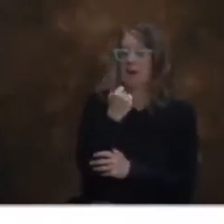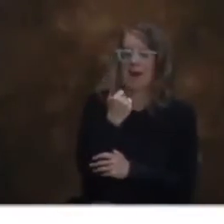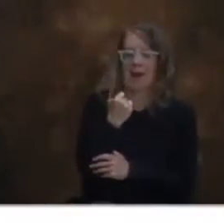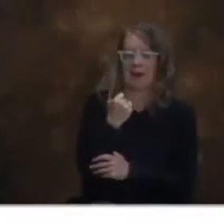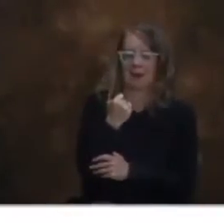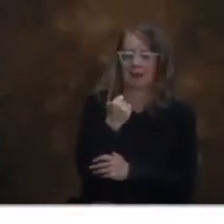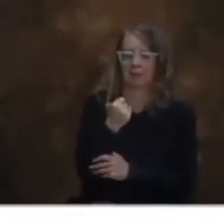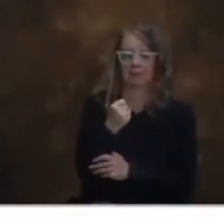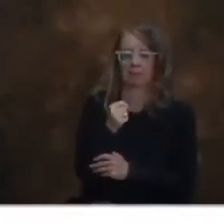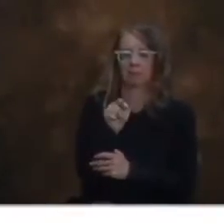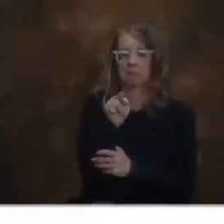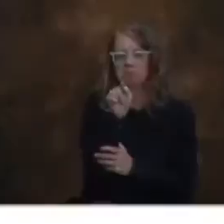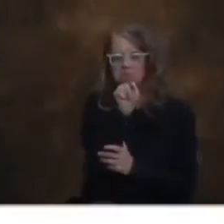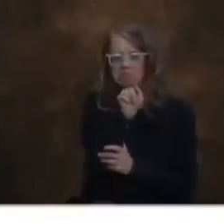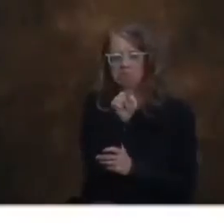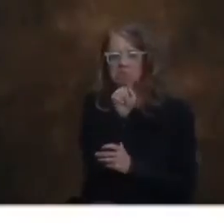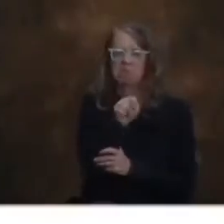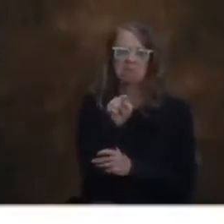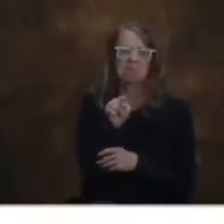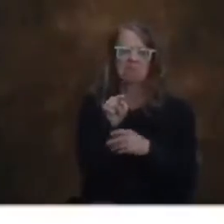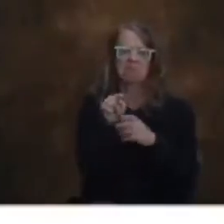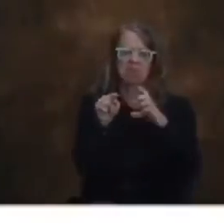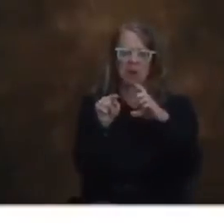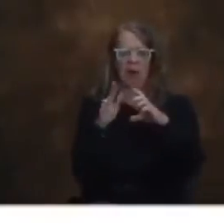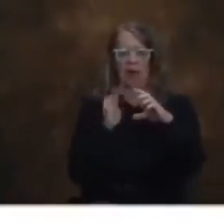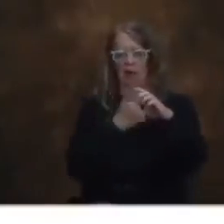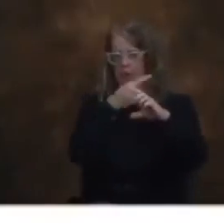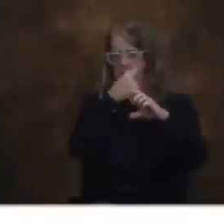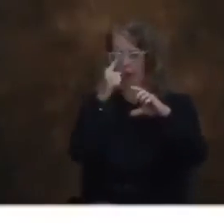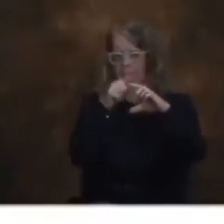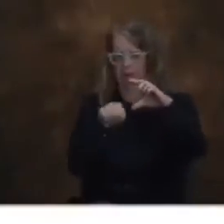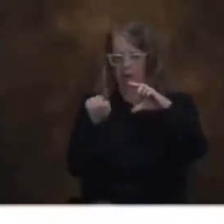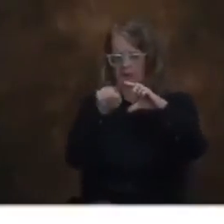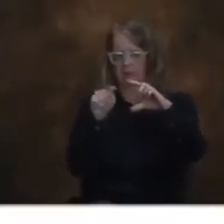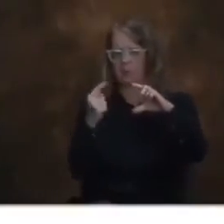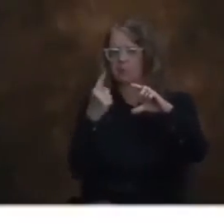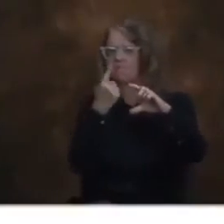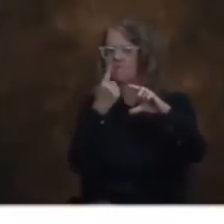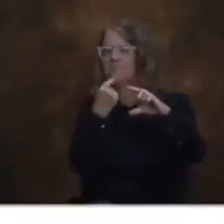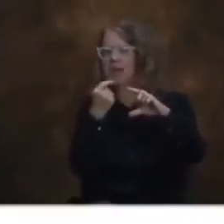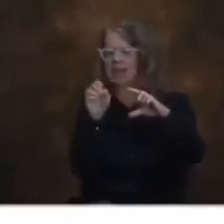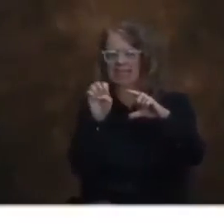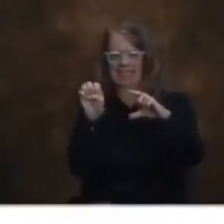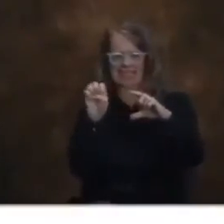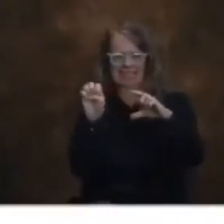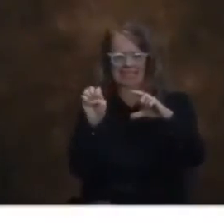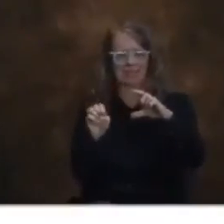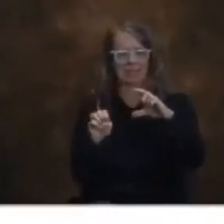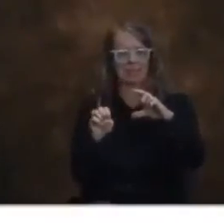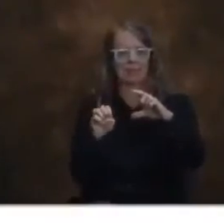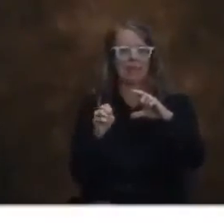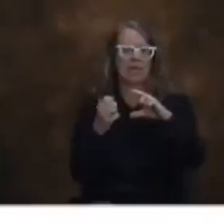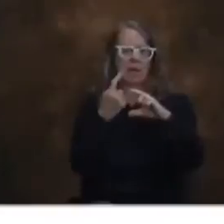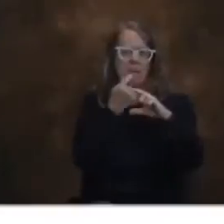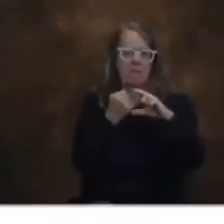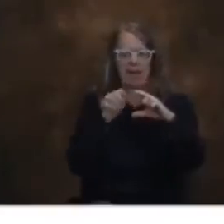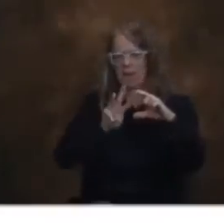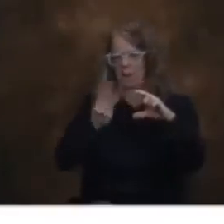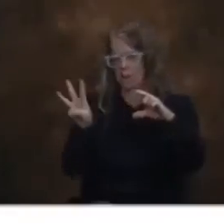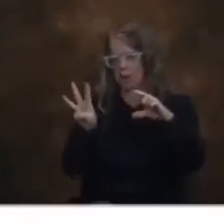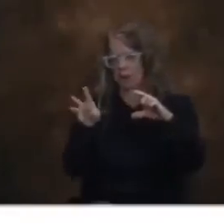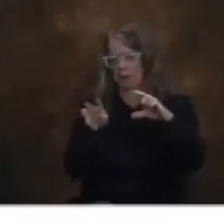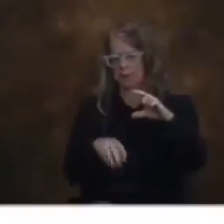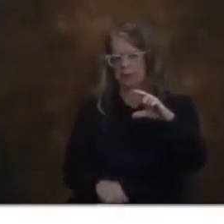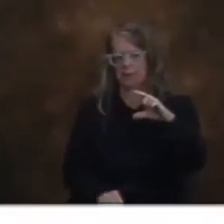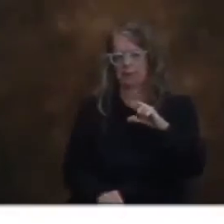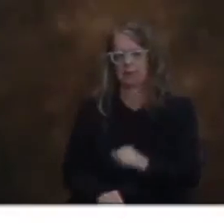hasta con una alta si bien el color rojo que está en el al este de nosotros y al oeste también